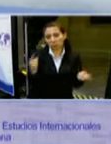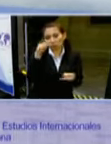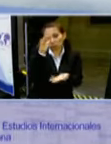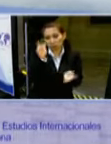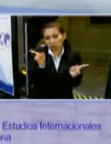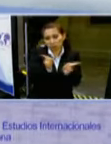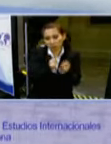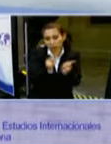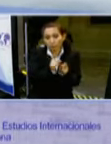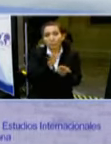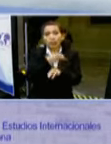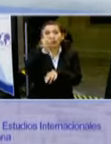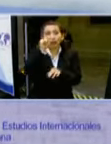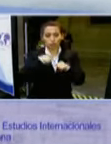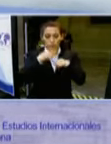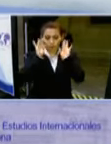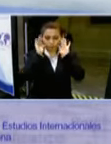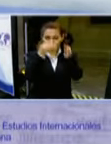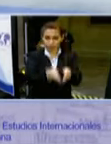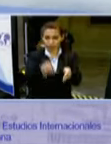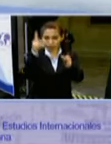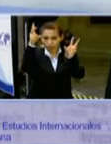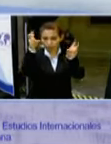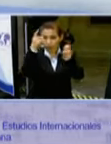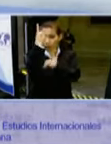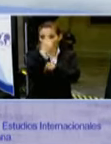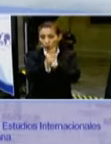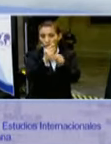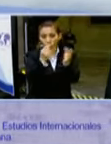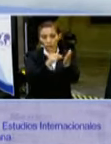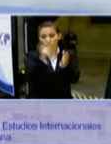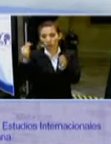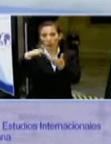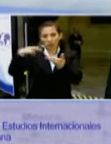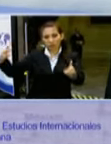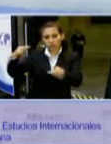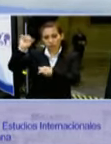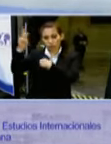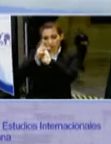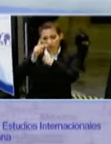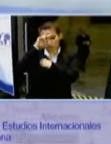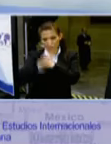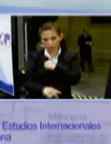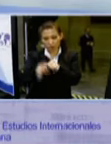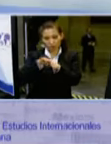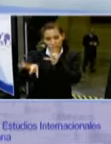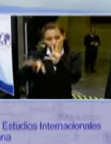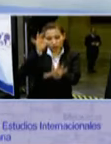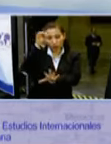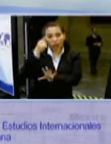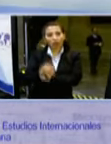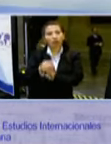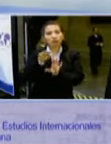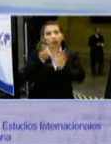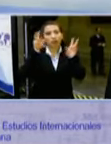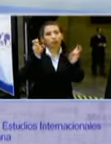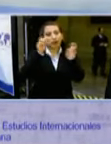pero básicamente me voy a referir a un aspecto de la política exterior que tiene que ver con